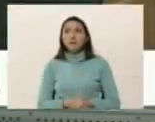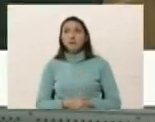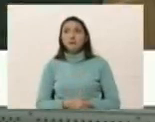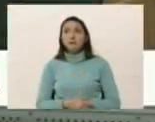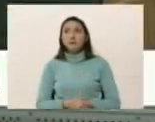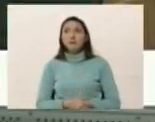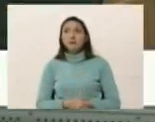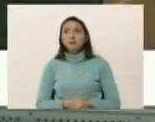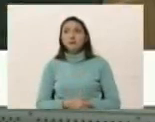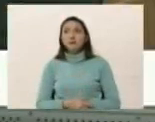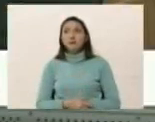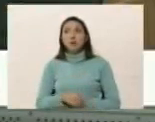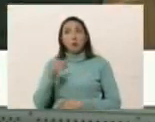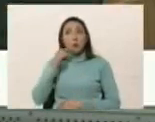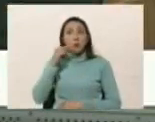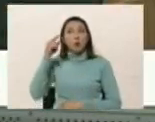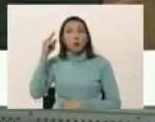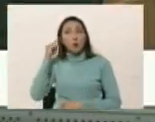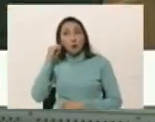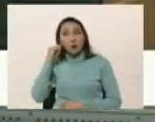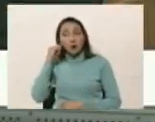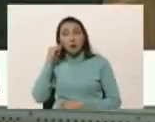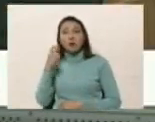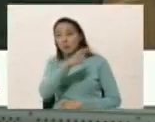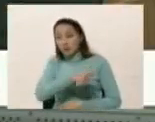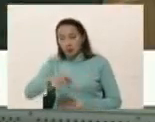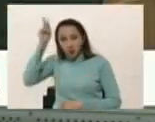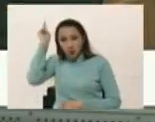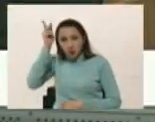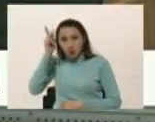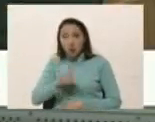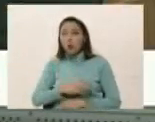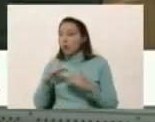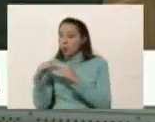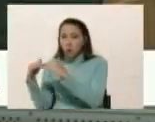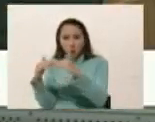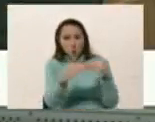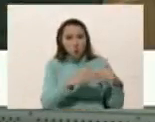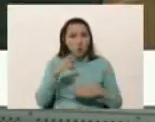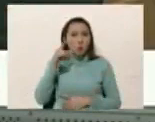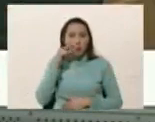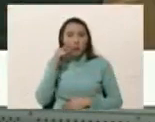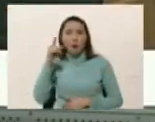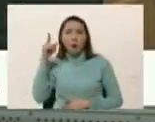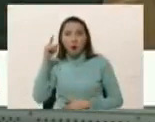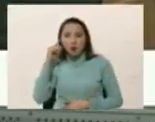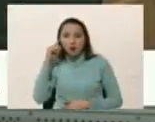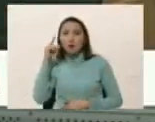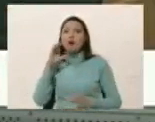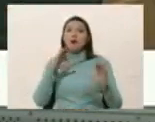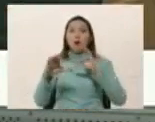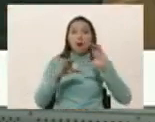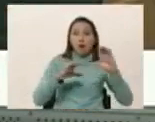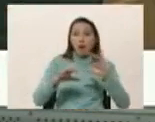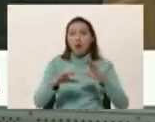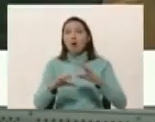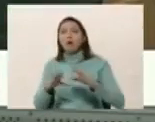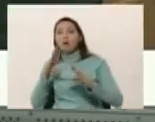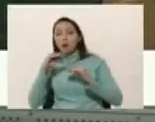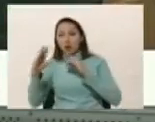y las docentes deben promover la igualdad de hombres y mujeres en su comunicación oral y escrita